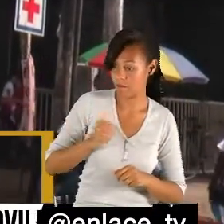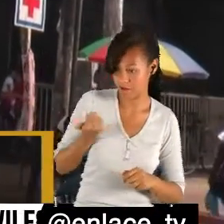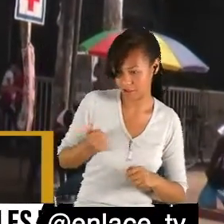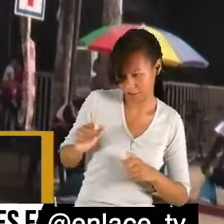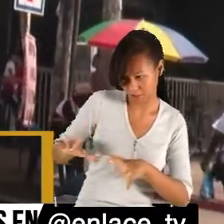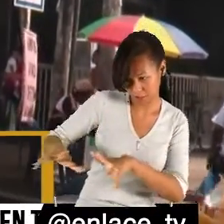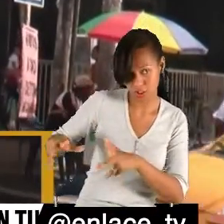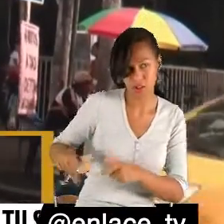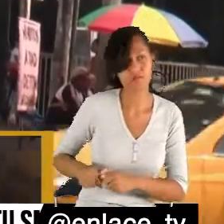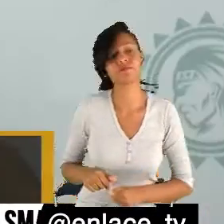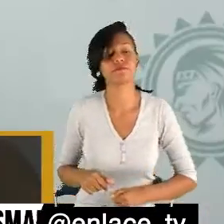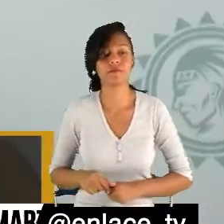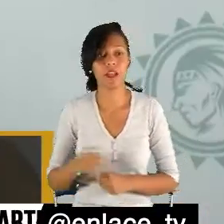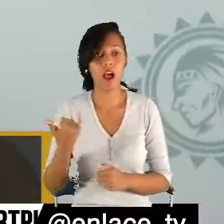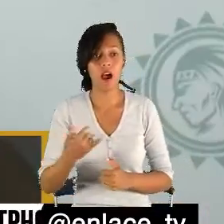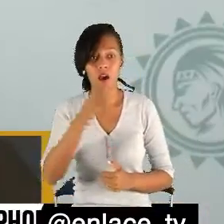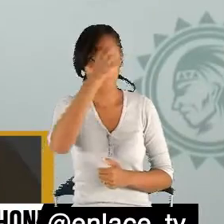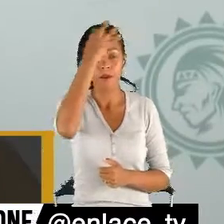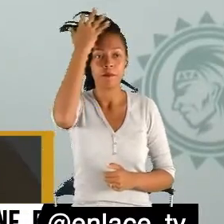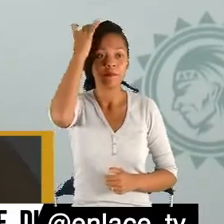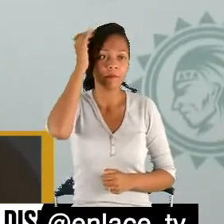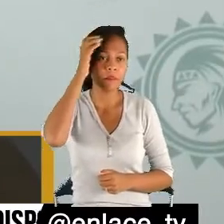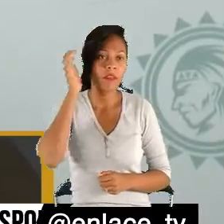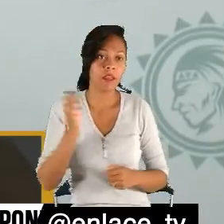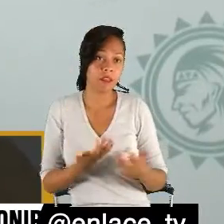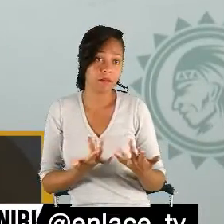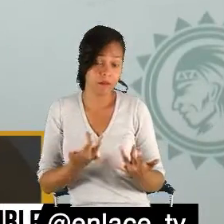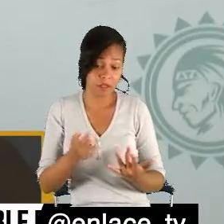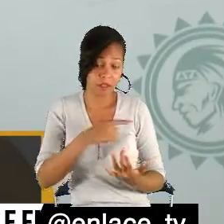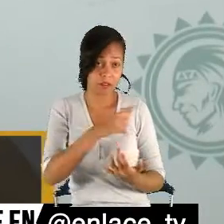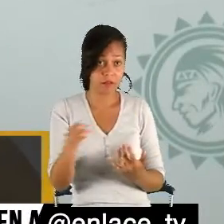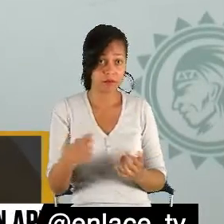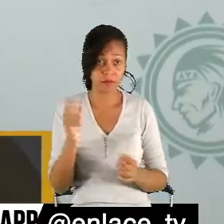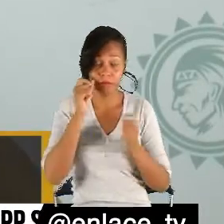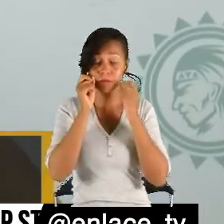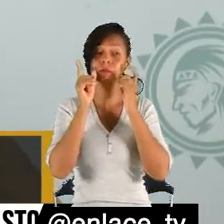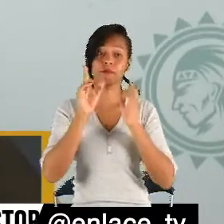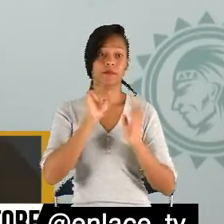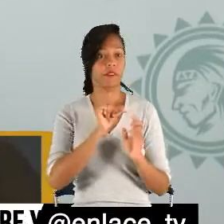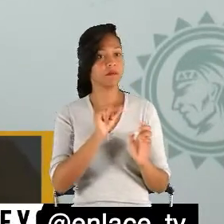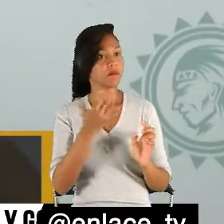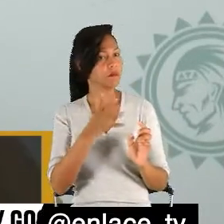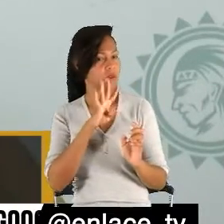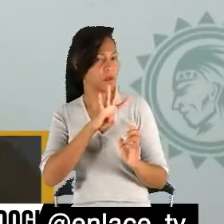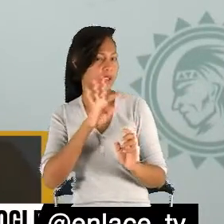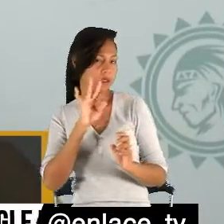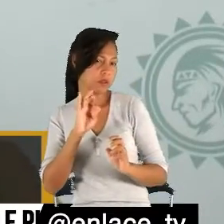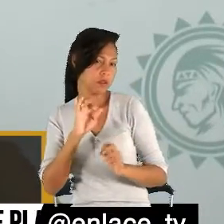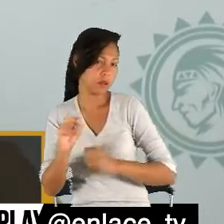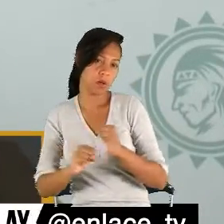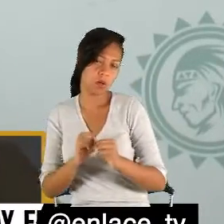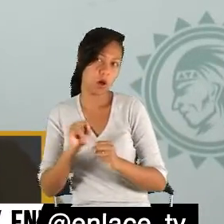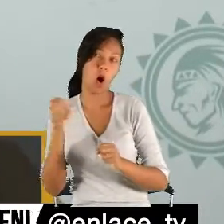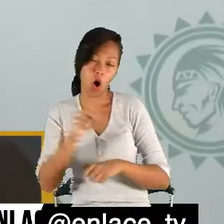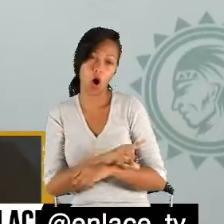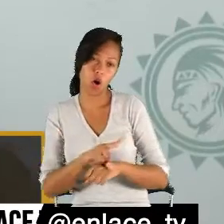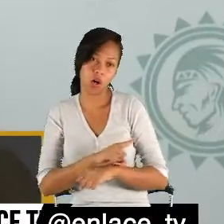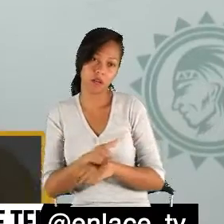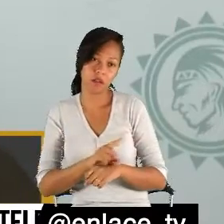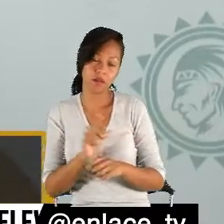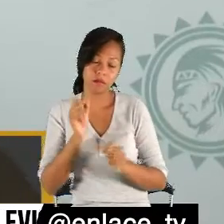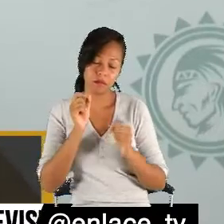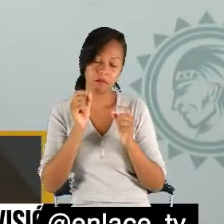los de antes estamos esperando a ver que ella despierte son alrededor de 48 horas para eso y a ver si el accidente